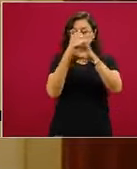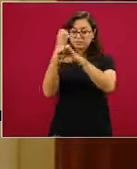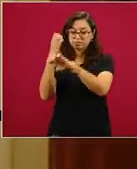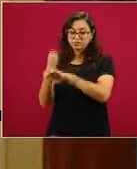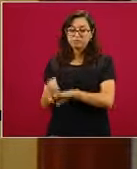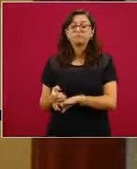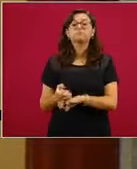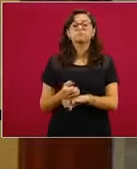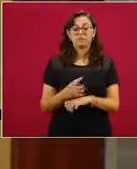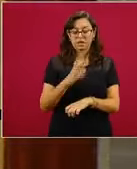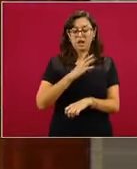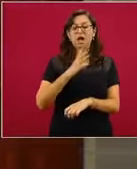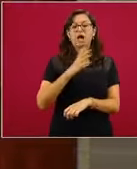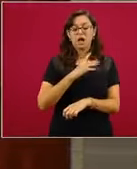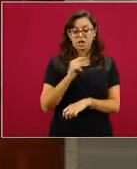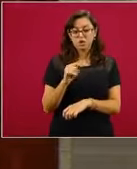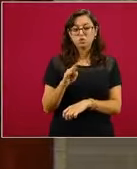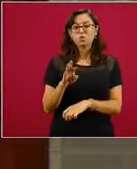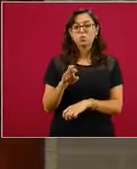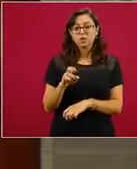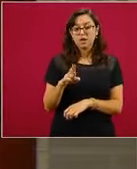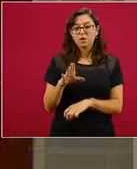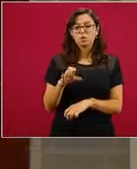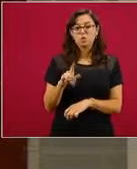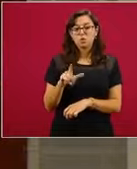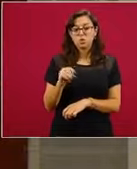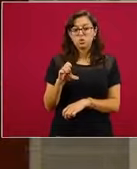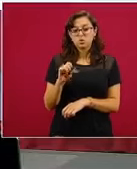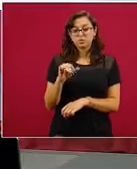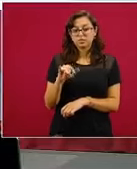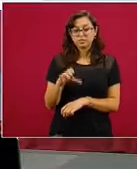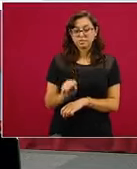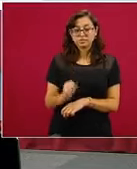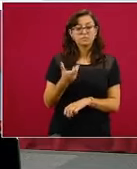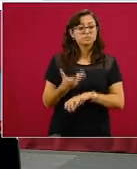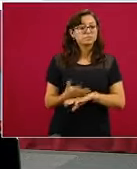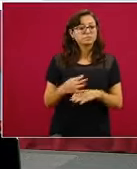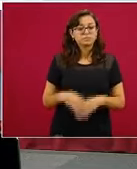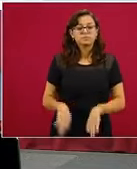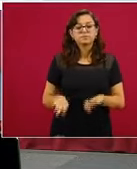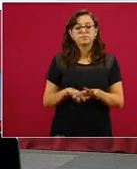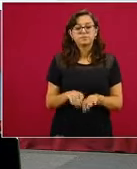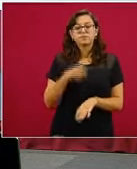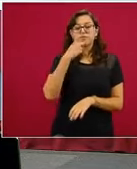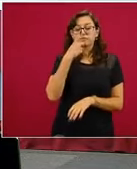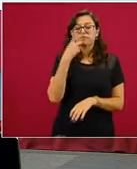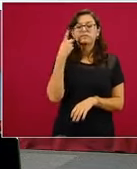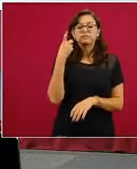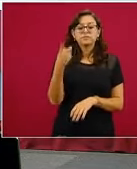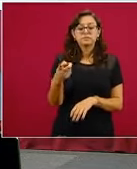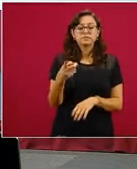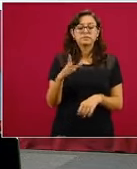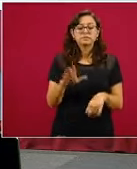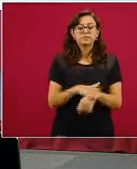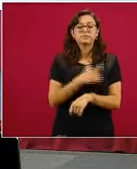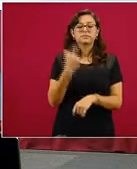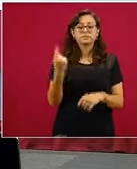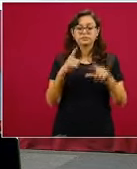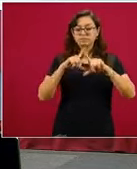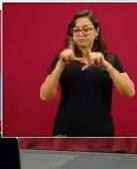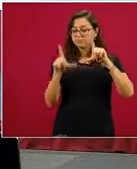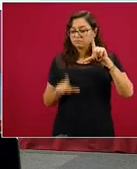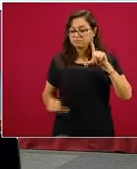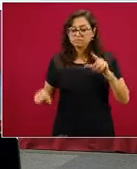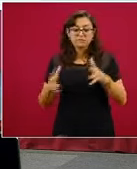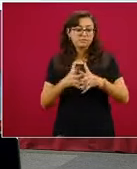nuestro país, tienen tuberculosis. Y aquí es bien importante recalcarlo, porque recordemos que los estados, nosotros somos un país heterogéneo, somos un